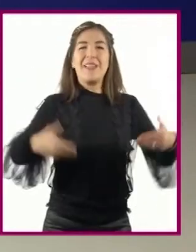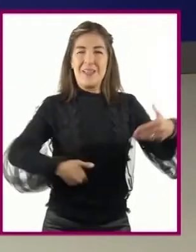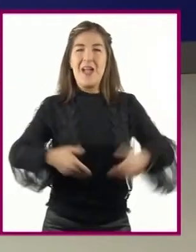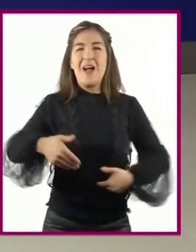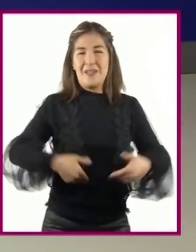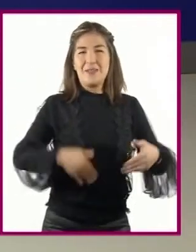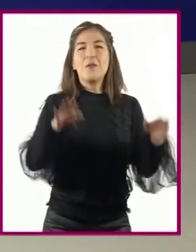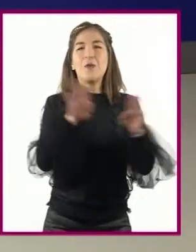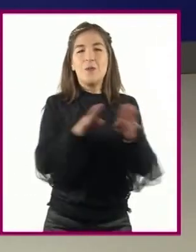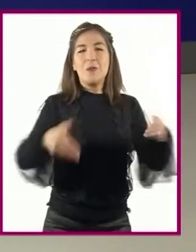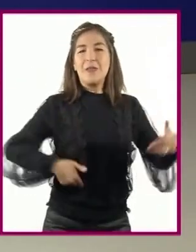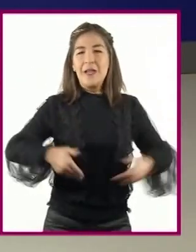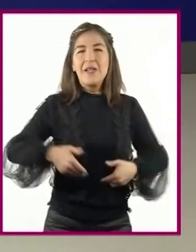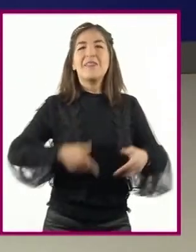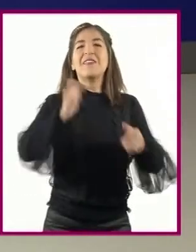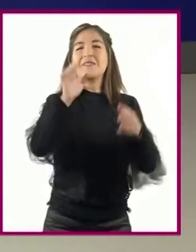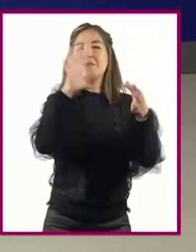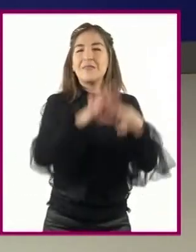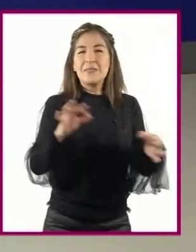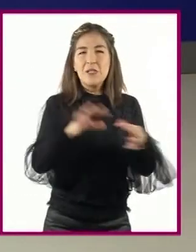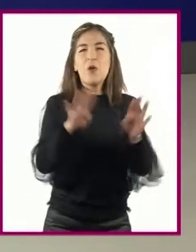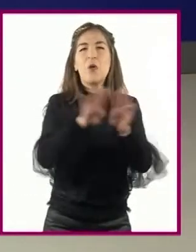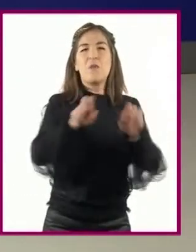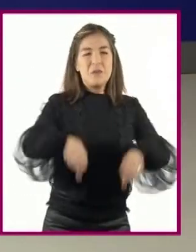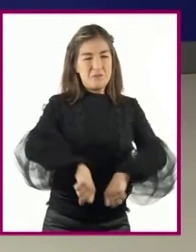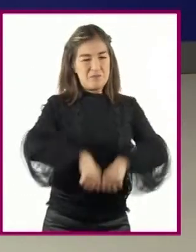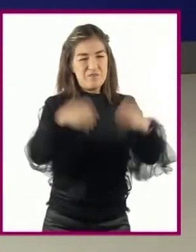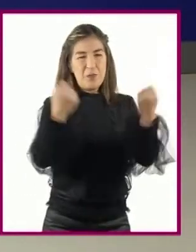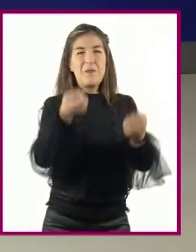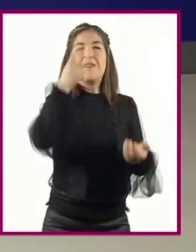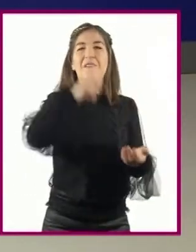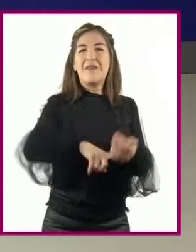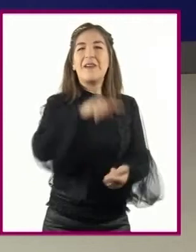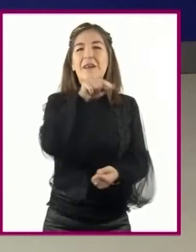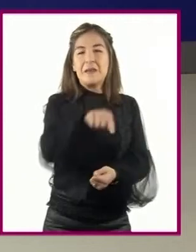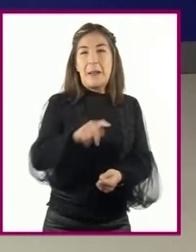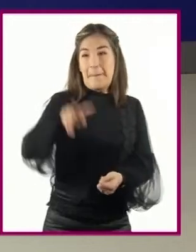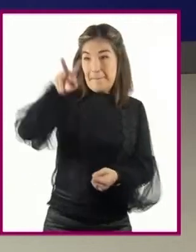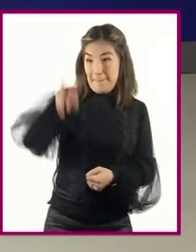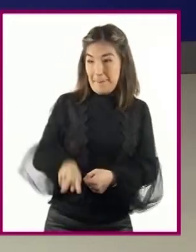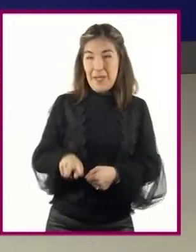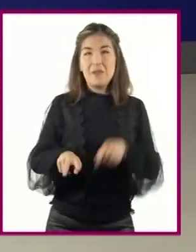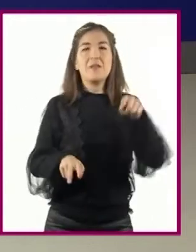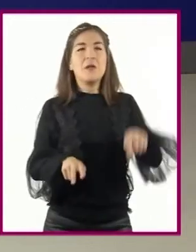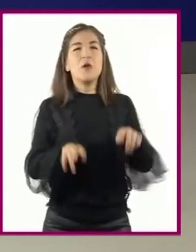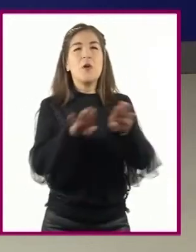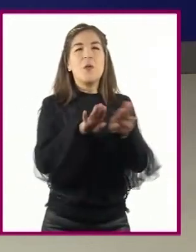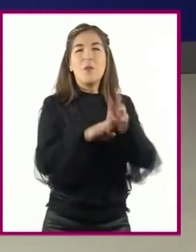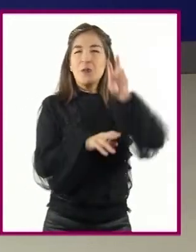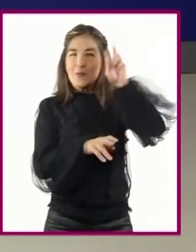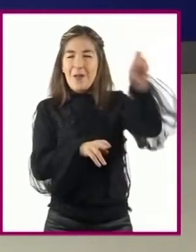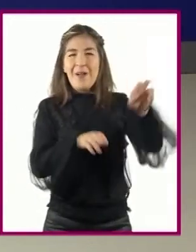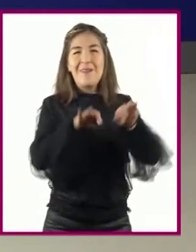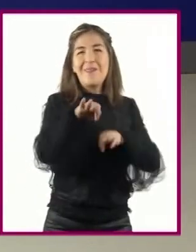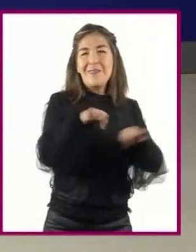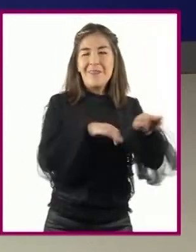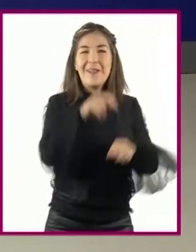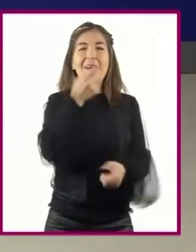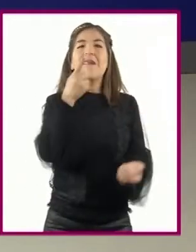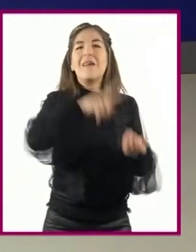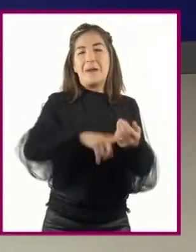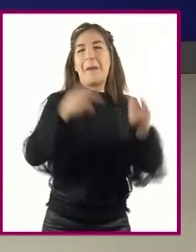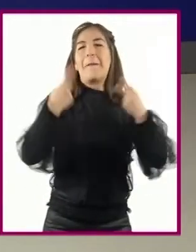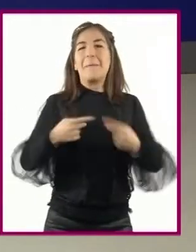mencionamos, plantea un rompimiento muy interesante entre la realidad y la ficción a través de un